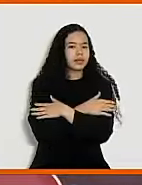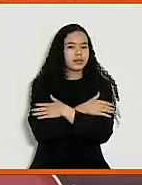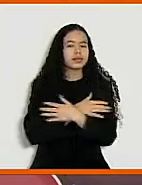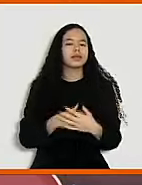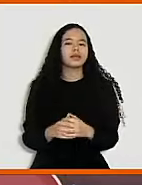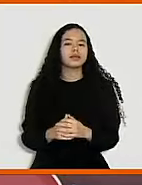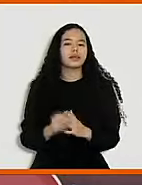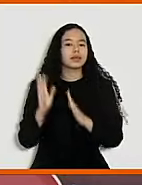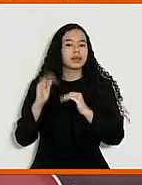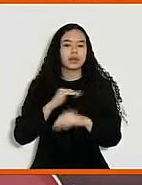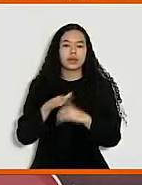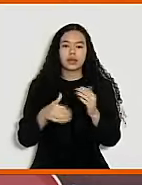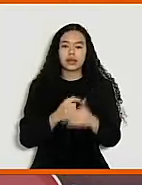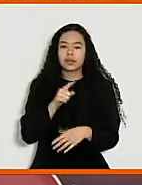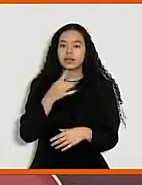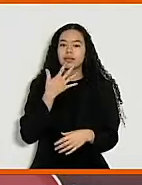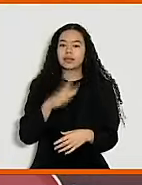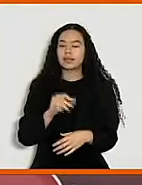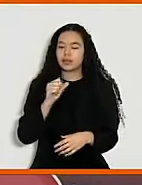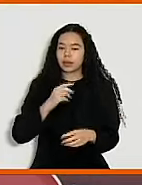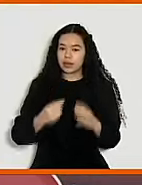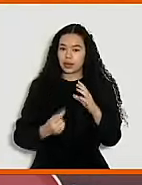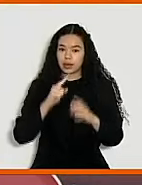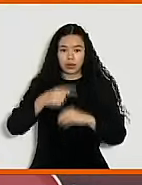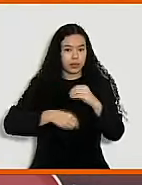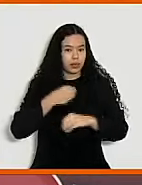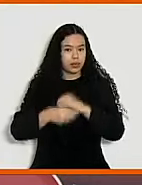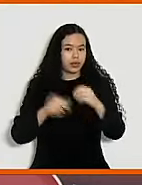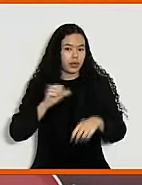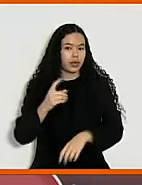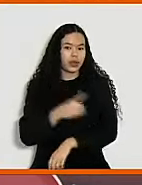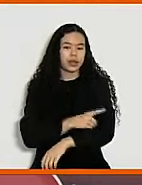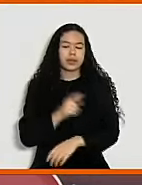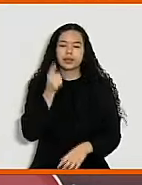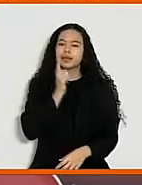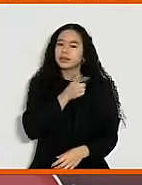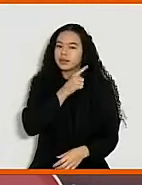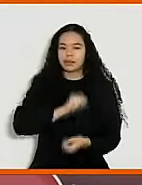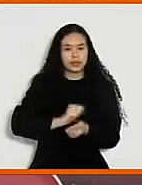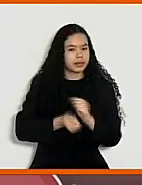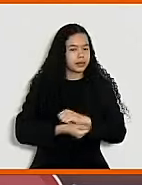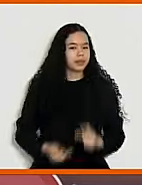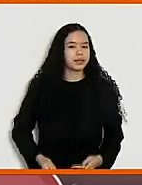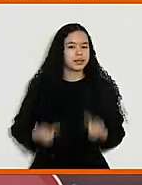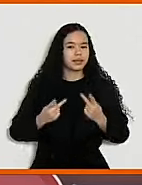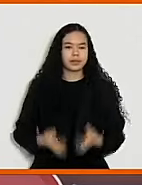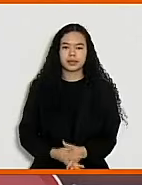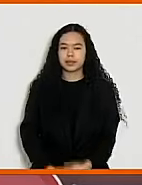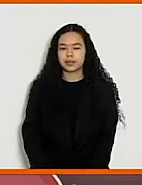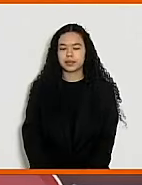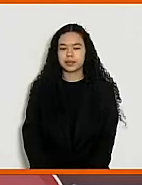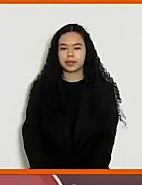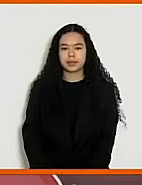felicidades. Espero haberte dado muchísima suerte para nuestro primer sorteo en este día. Loto, te cambia la vida.